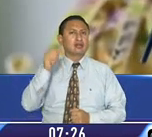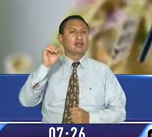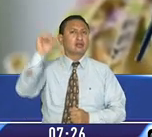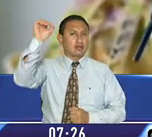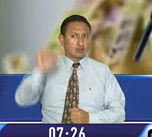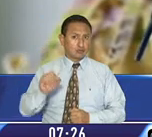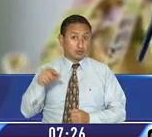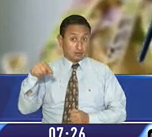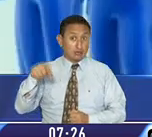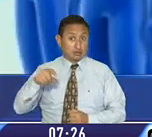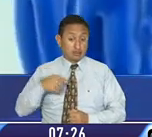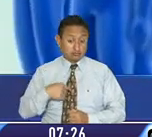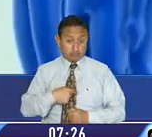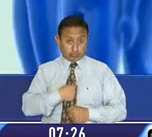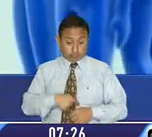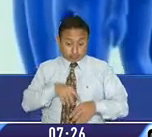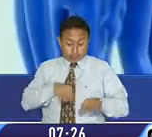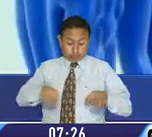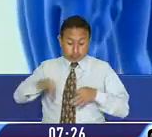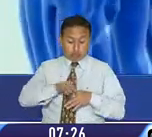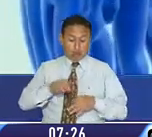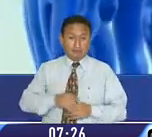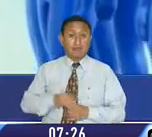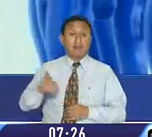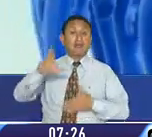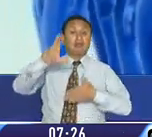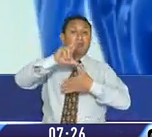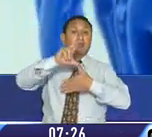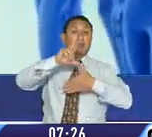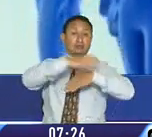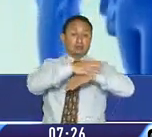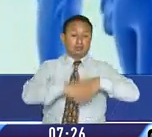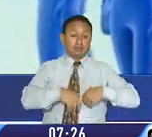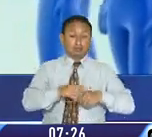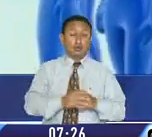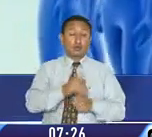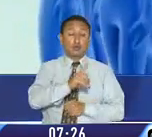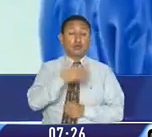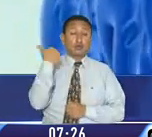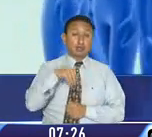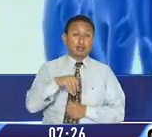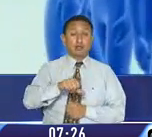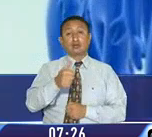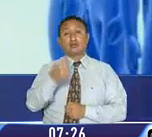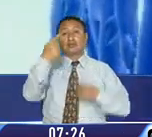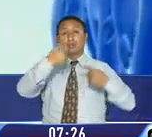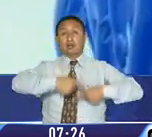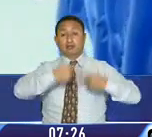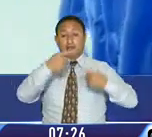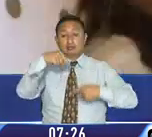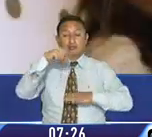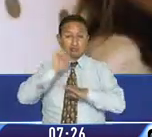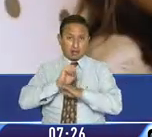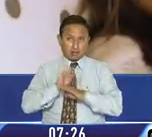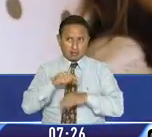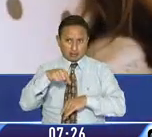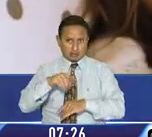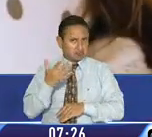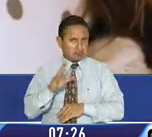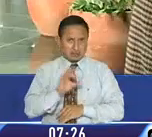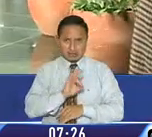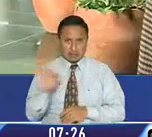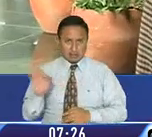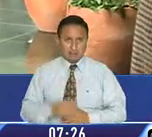trasplante hepático. En América Latina y el Caribe se registra un caso en Argentina y otro en Panamá. En nuestro país la enfermedad no se ha